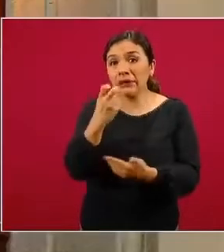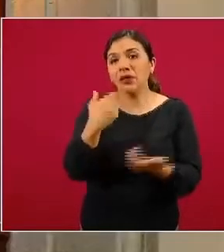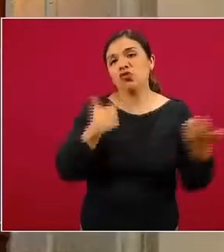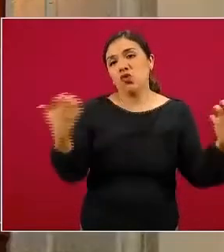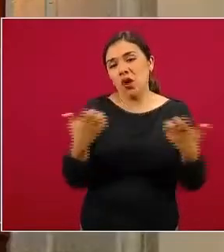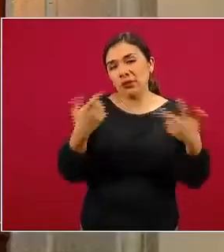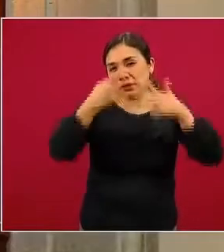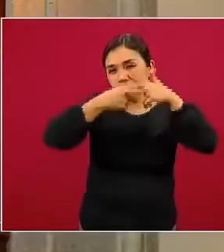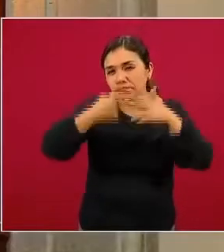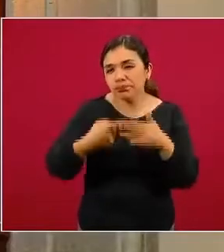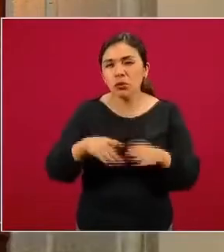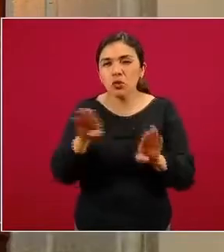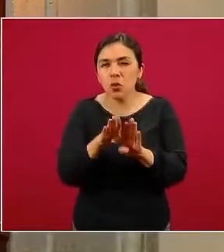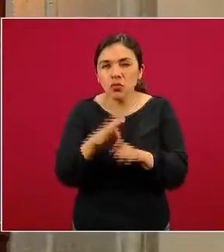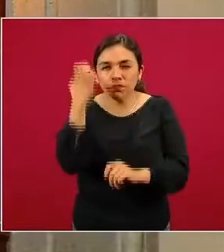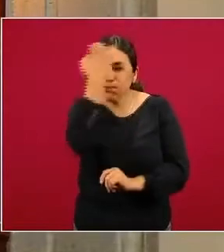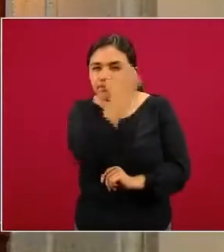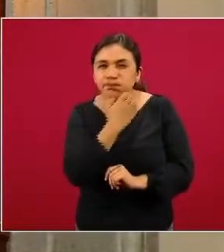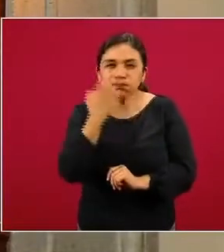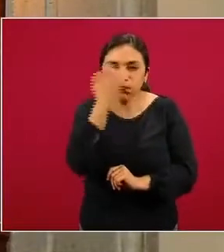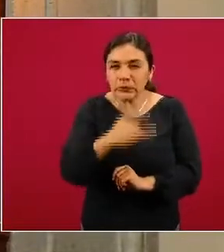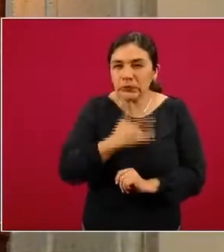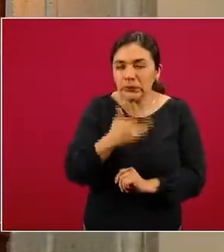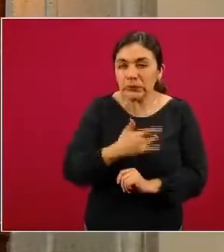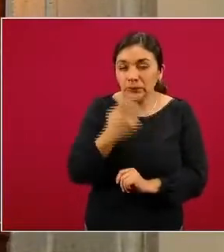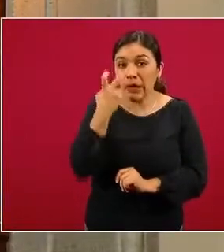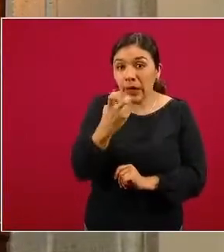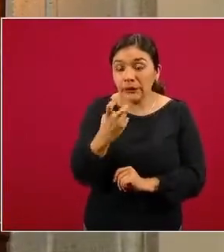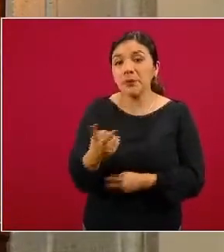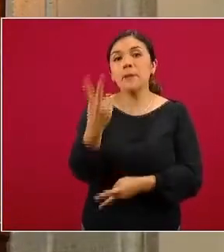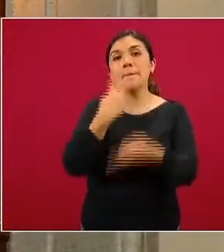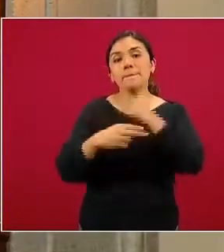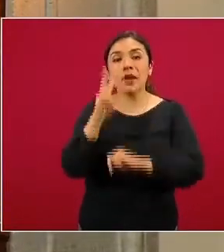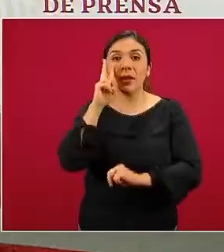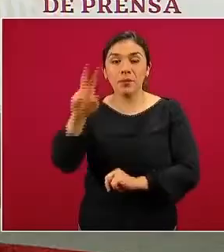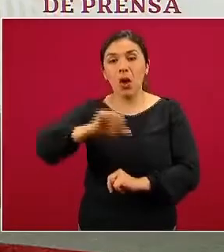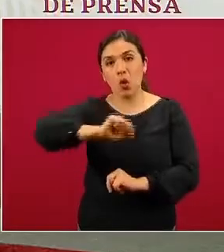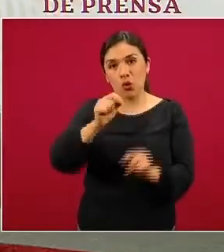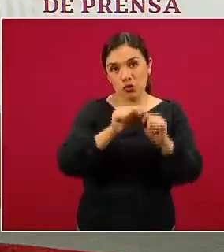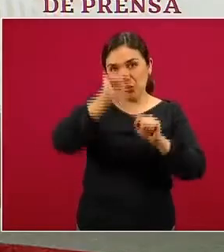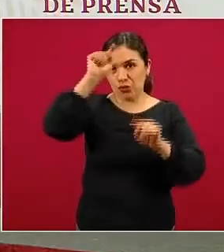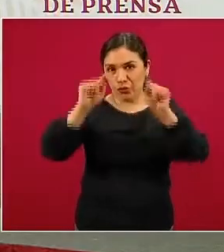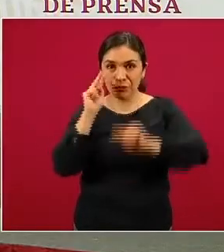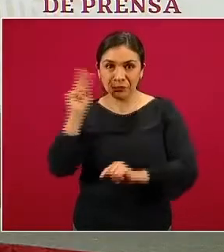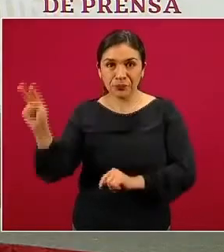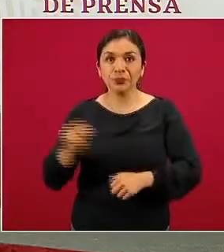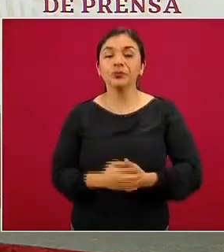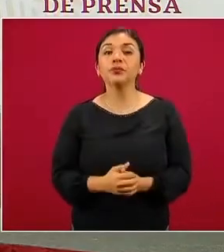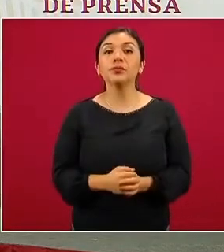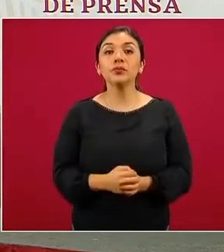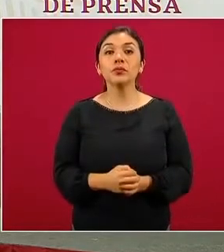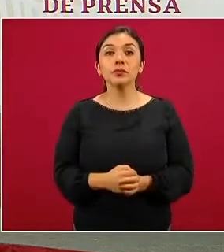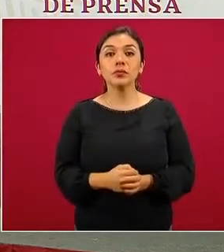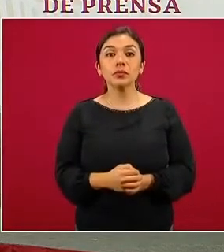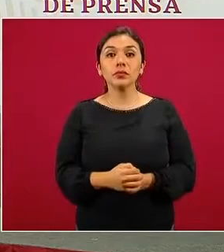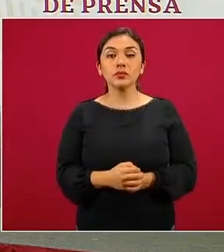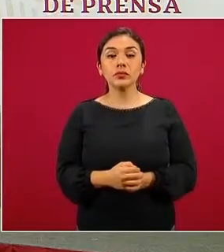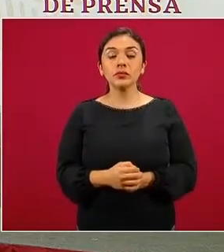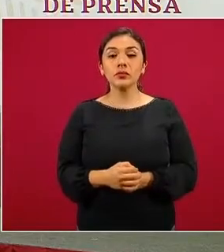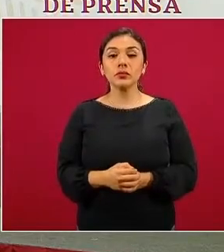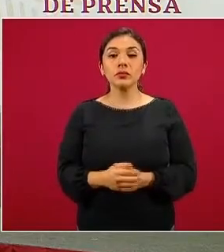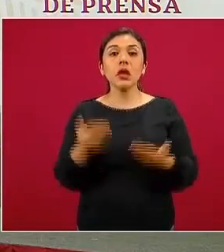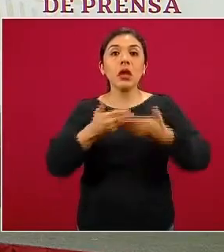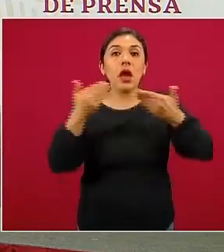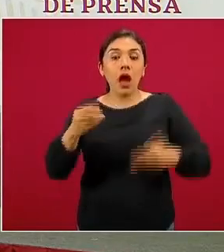la estimación, y por lo mismo entonces obtenemos las siguientes gráficas. Si vemos la siguiente diapositiva, en donde